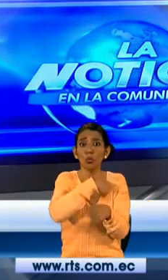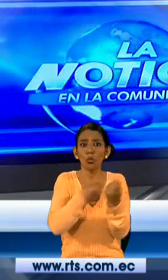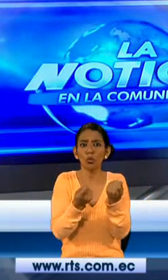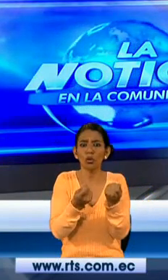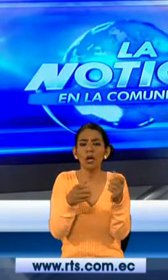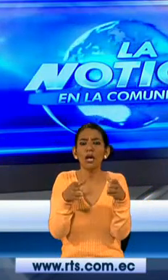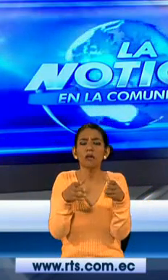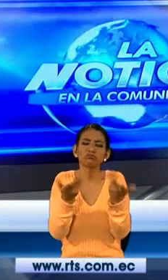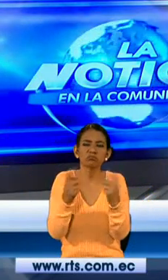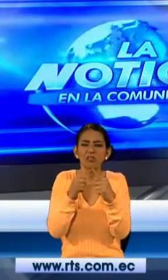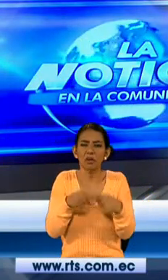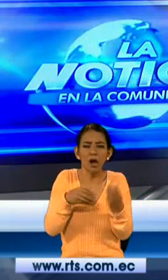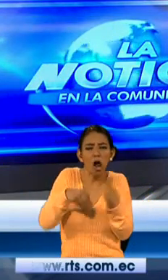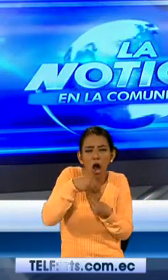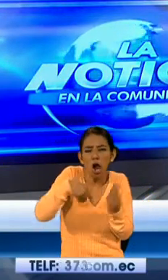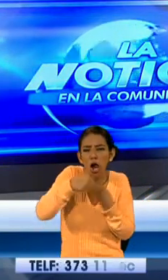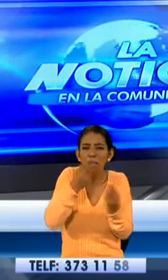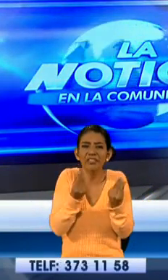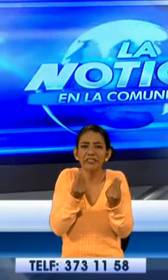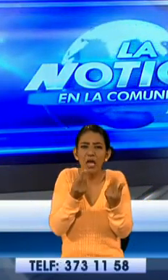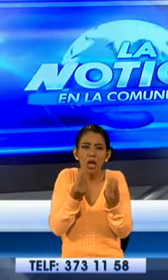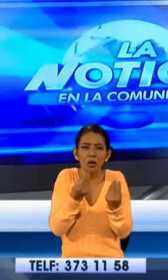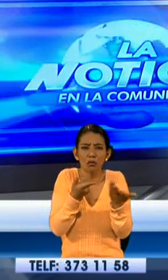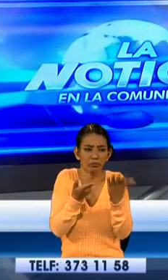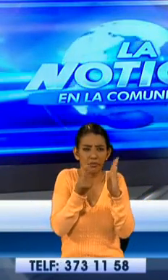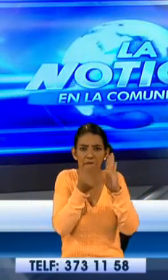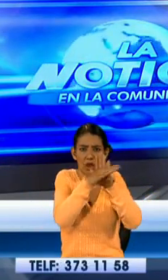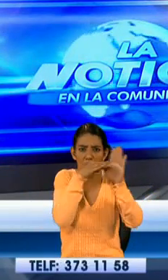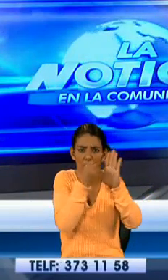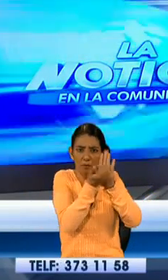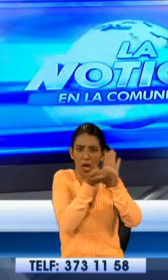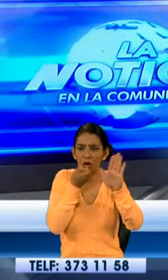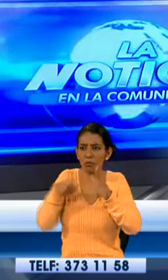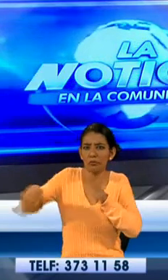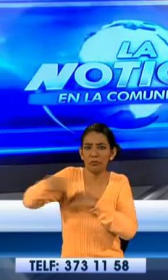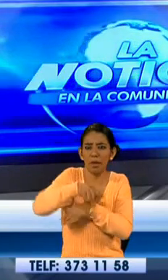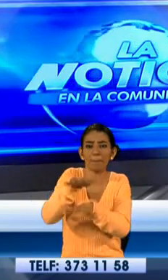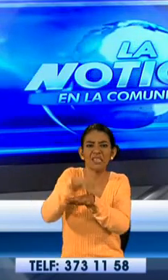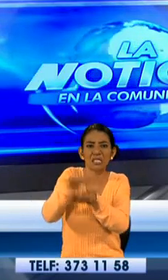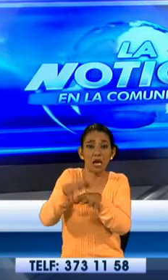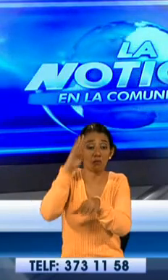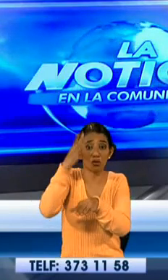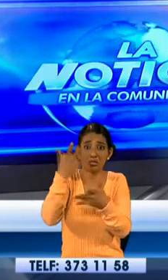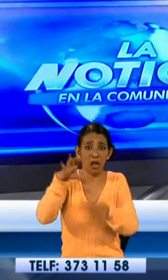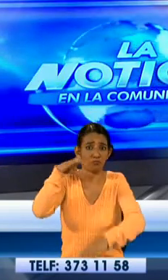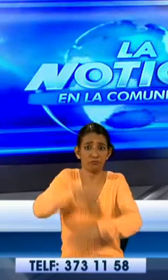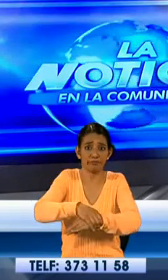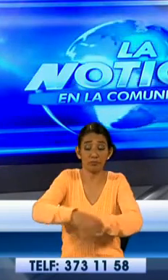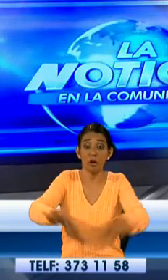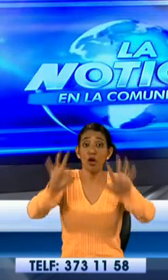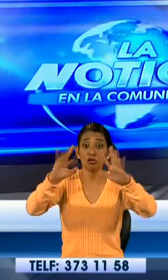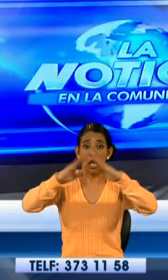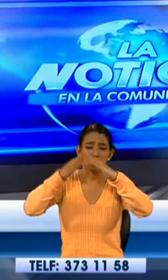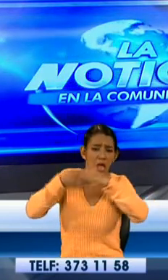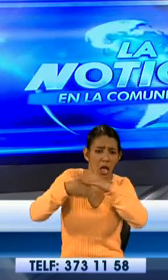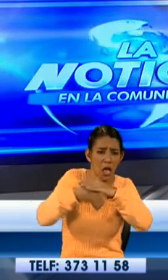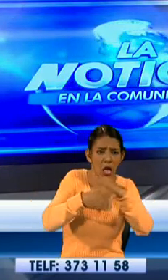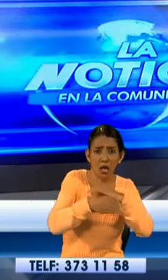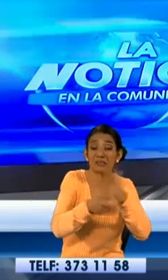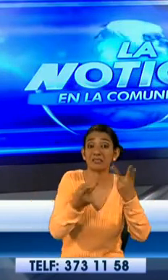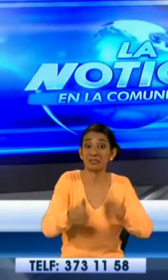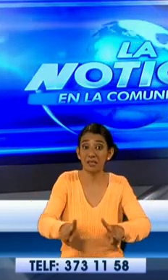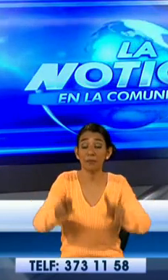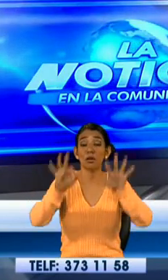asociación ilícita bajo la modalidad de sacapintas que operaba en Machala. 8 viviendas allanadas y 6 personas detenidas es el